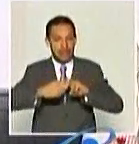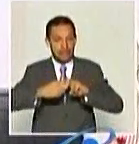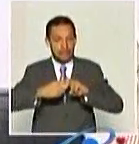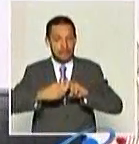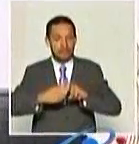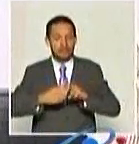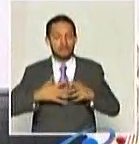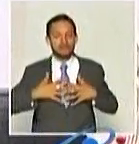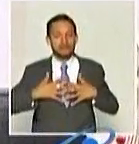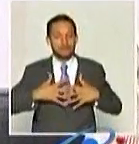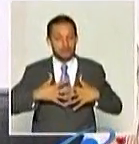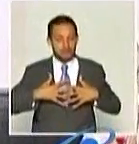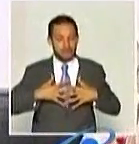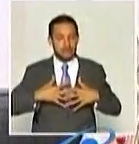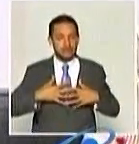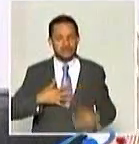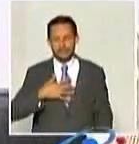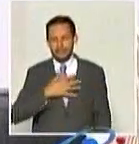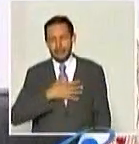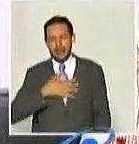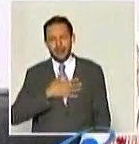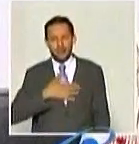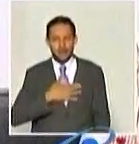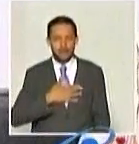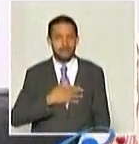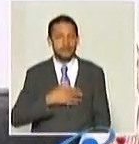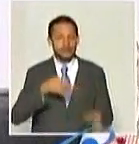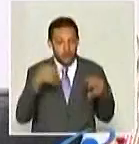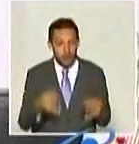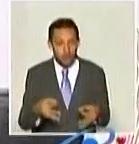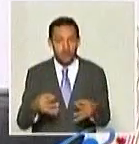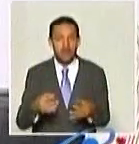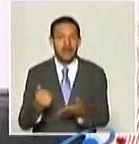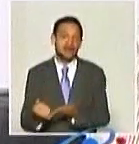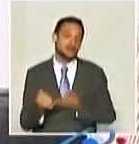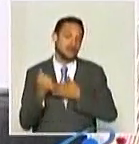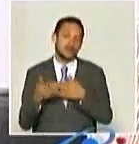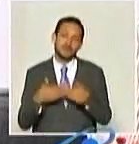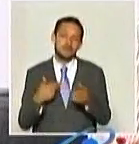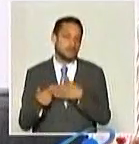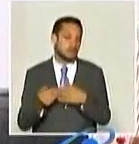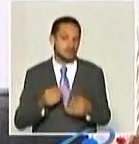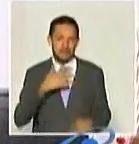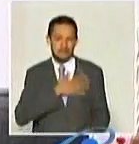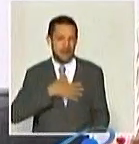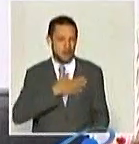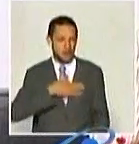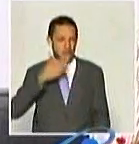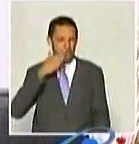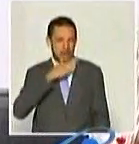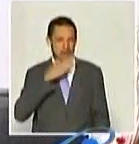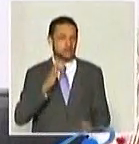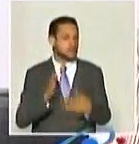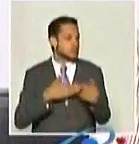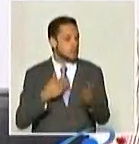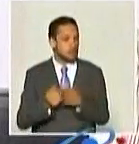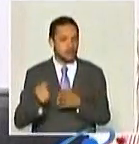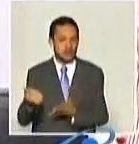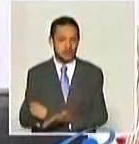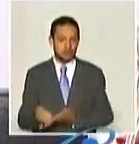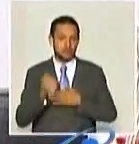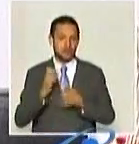pulmón. Ahí es donde empezamos a encontrar los beneficios del ozono. Y se va encontrando que el ozono va haciendo un efecto